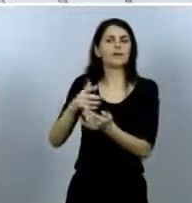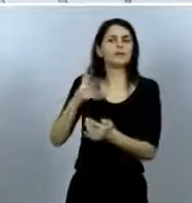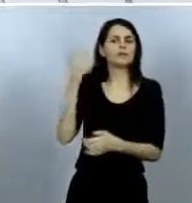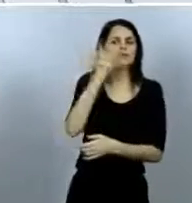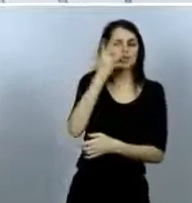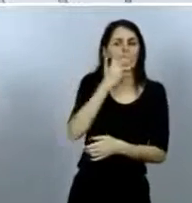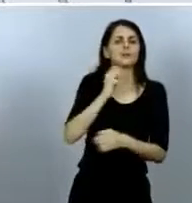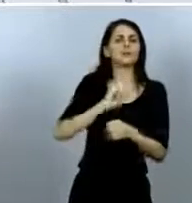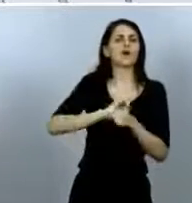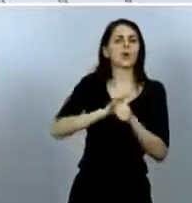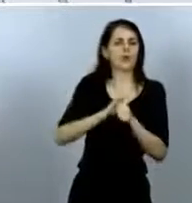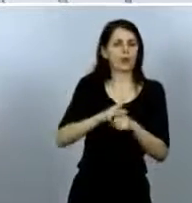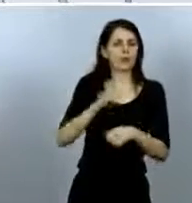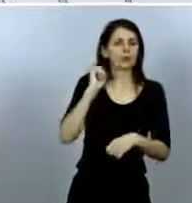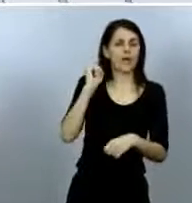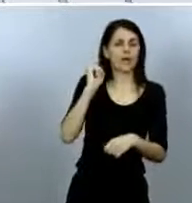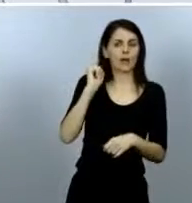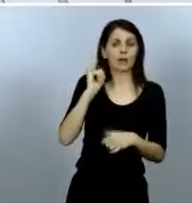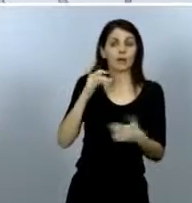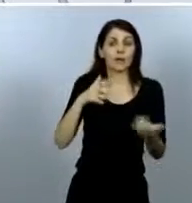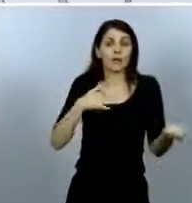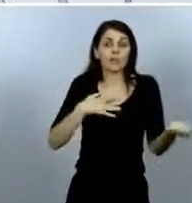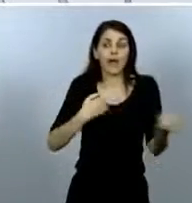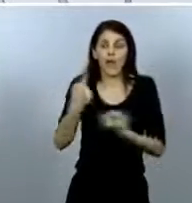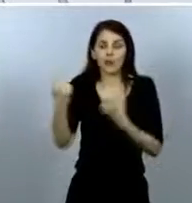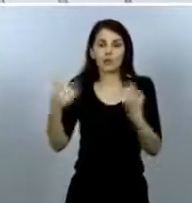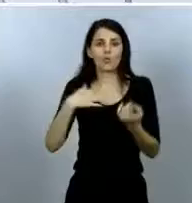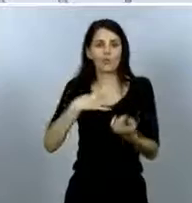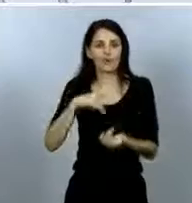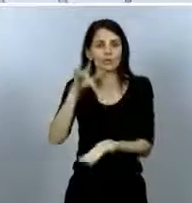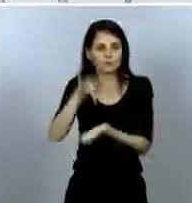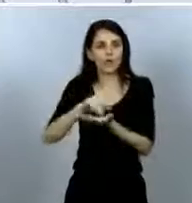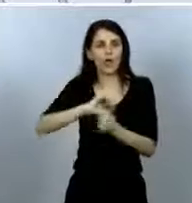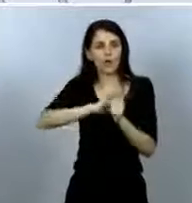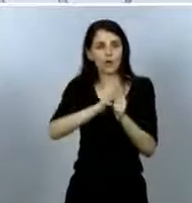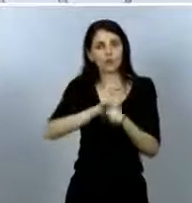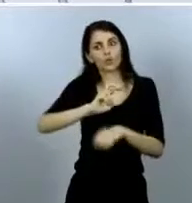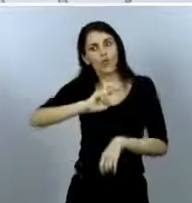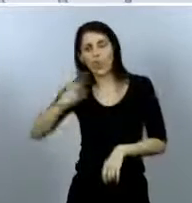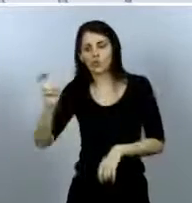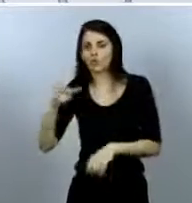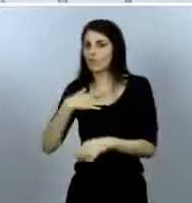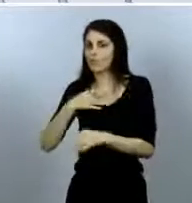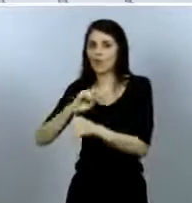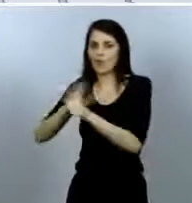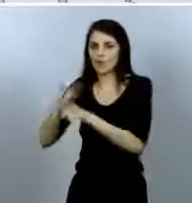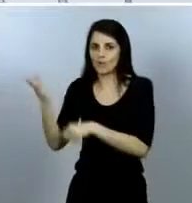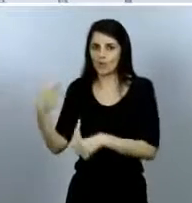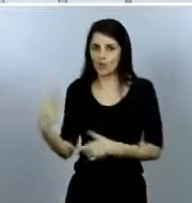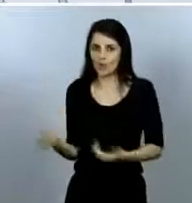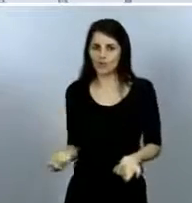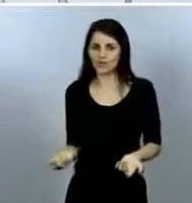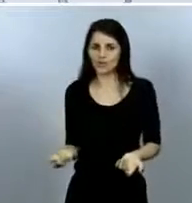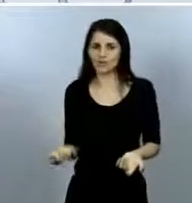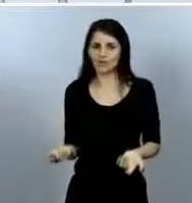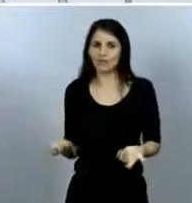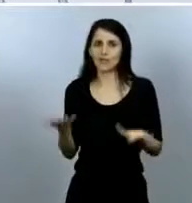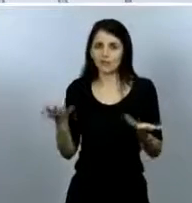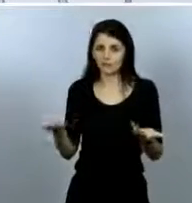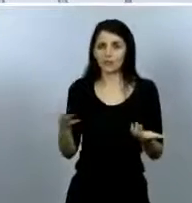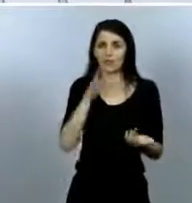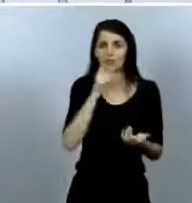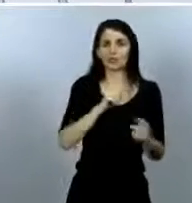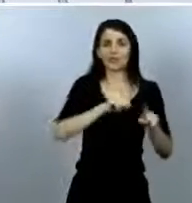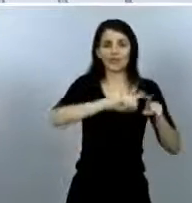este virus otros sí que habrán estado infectados por este virus y esos no cuentan las estadísticas de casos confirmados por lo tanto